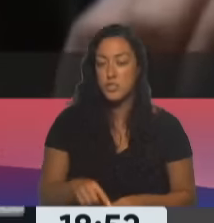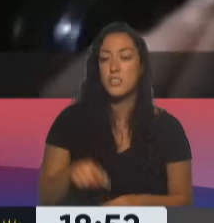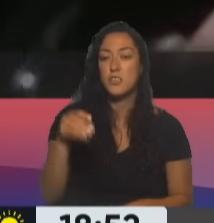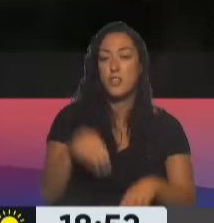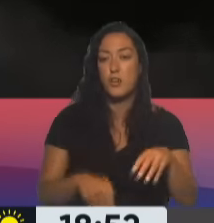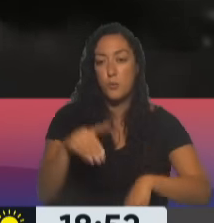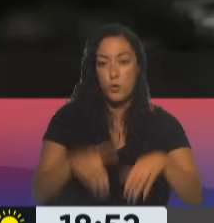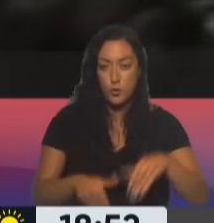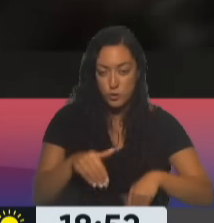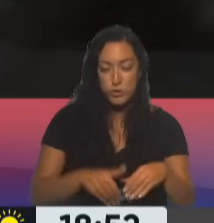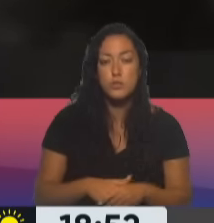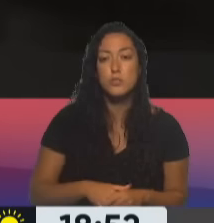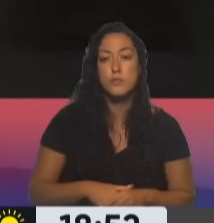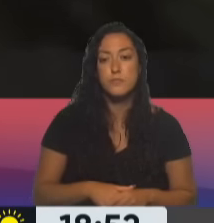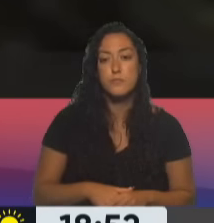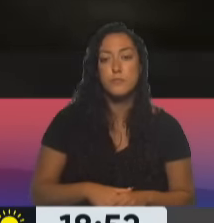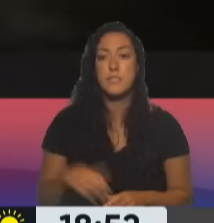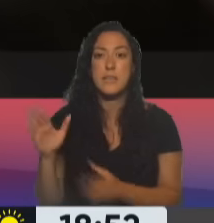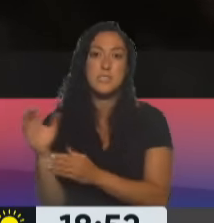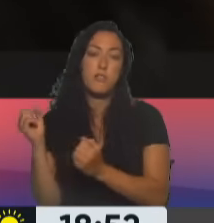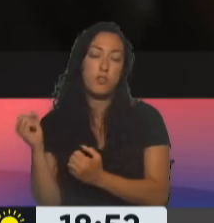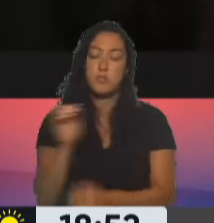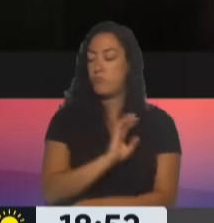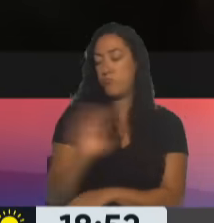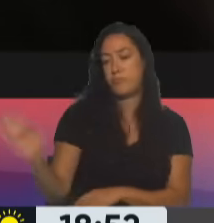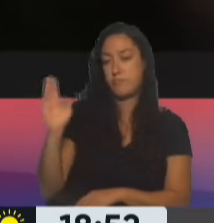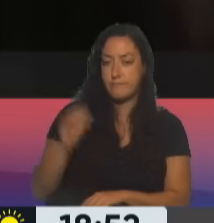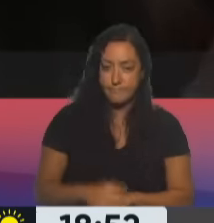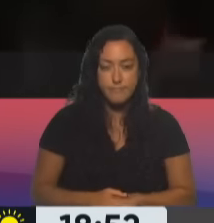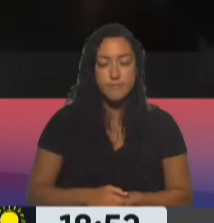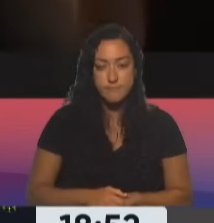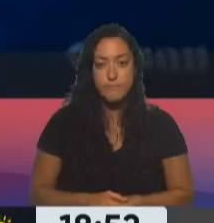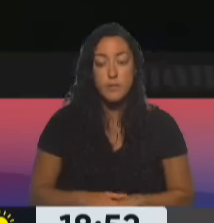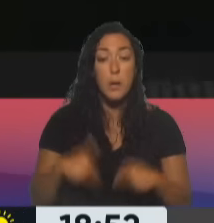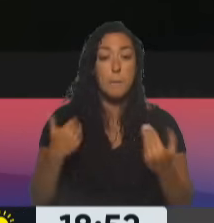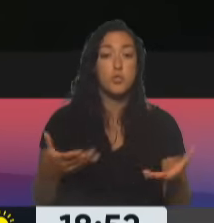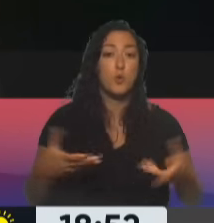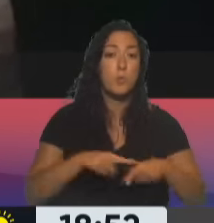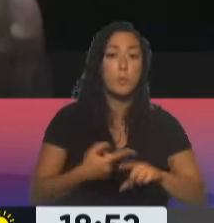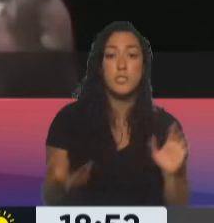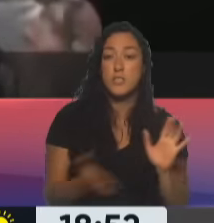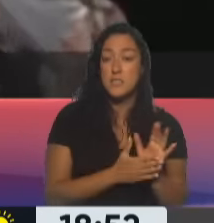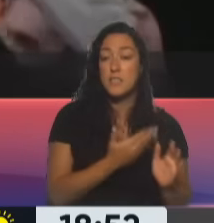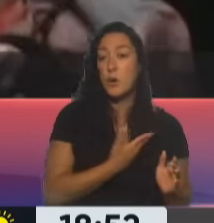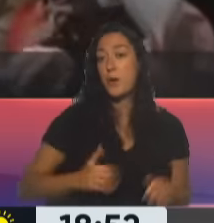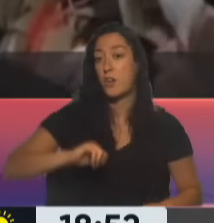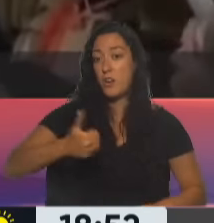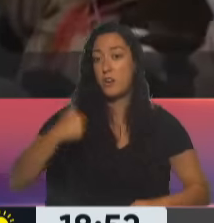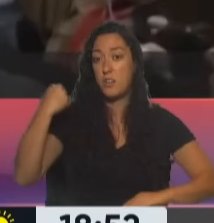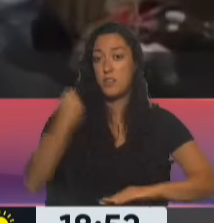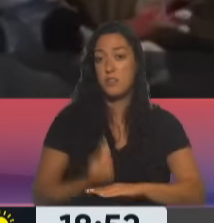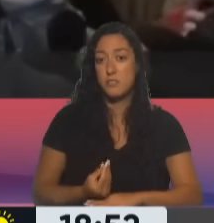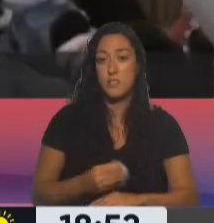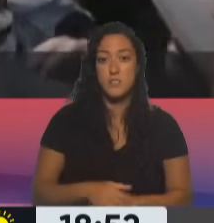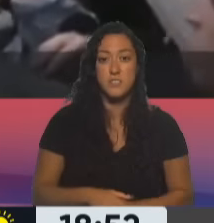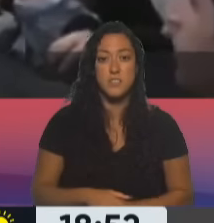los votos al dirigente de ultraderecha André Ventura. Con este triunfo la izquierda vuelve al gobierno tras 20